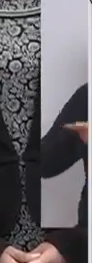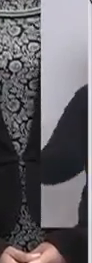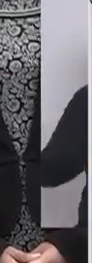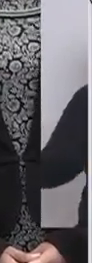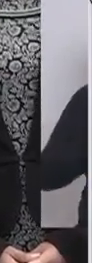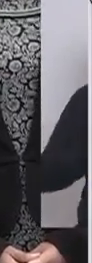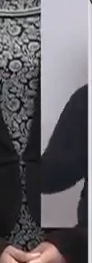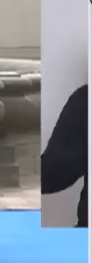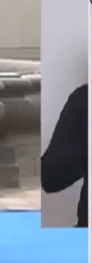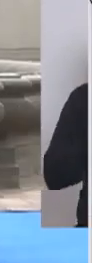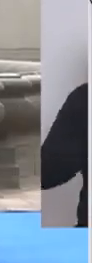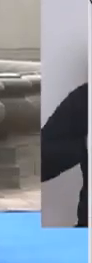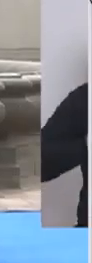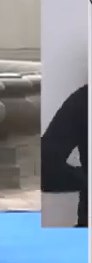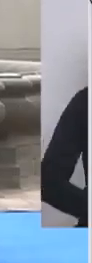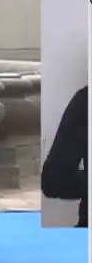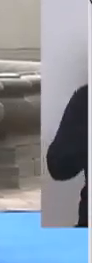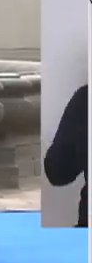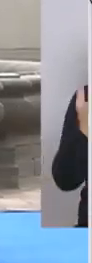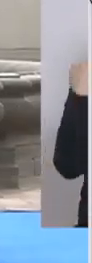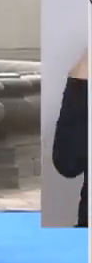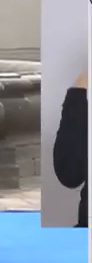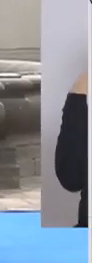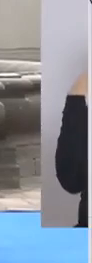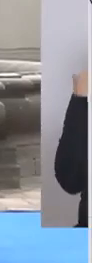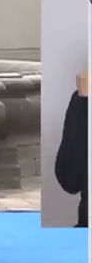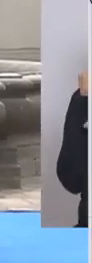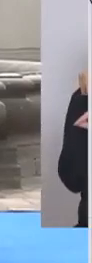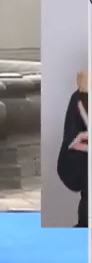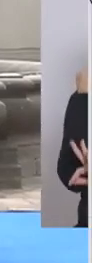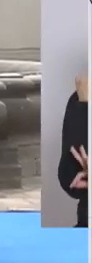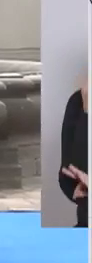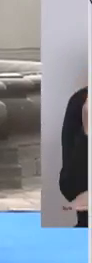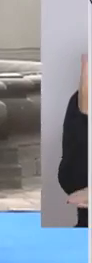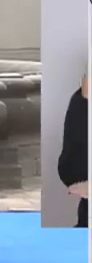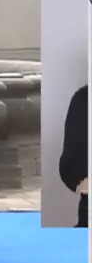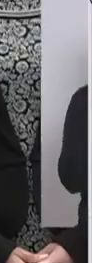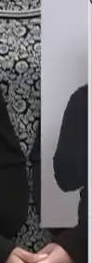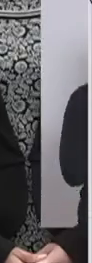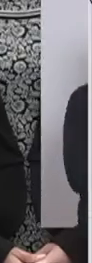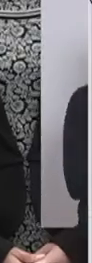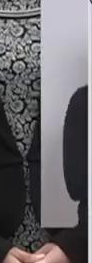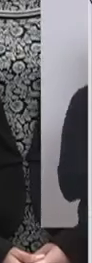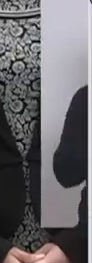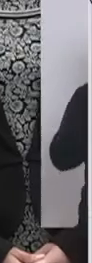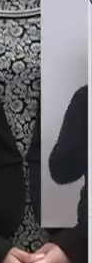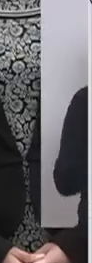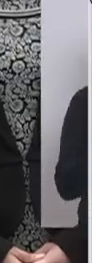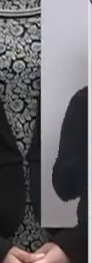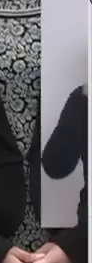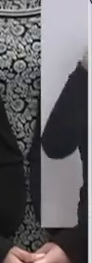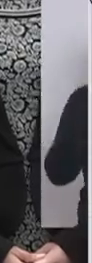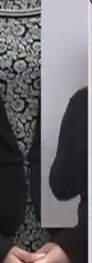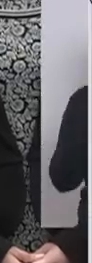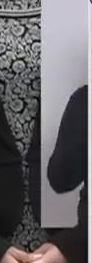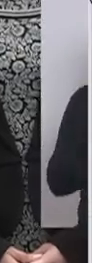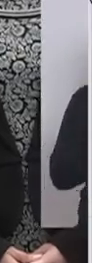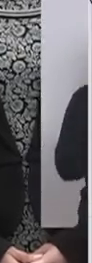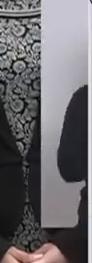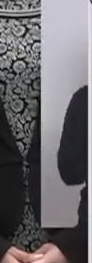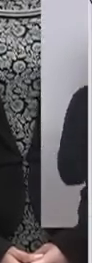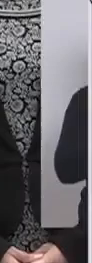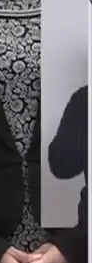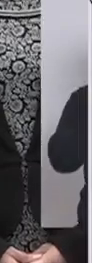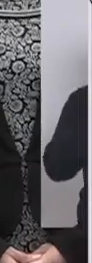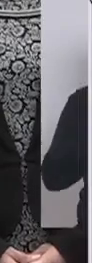justicia social, de la justicia distributiva, que es donde tenemos el problema urgente en el país. Pero debo reconocer también que esta propuesta